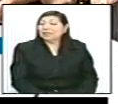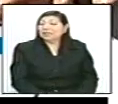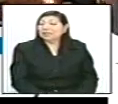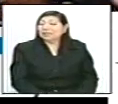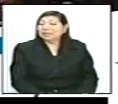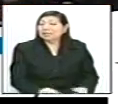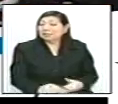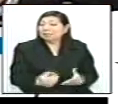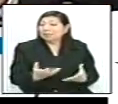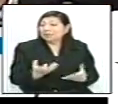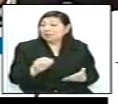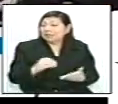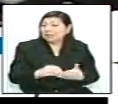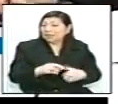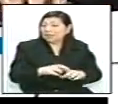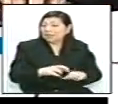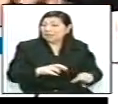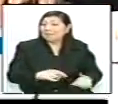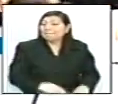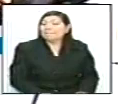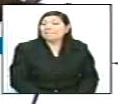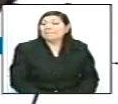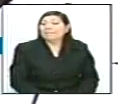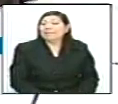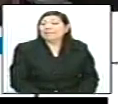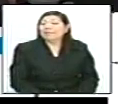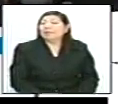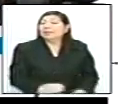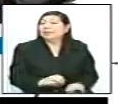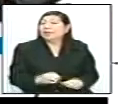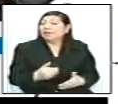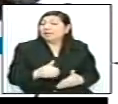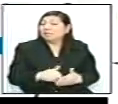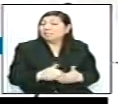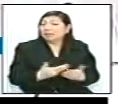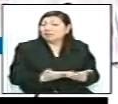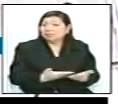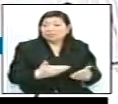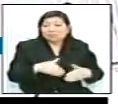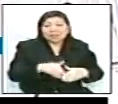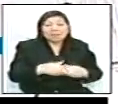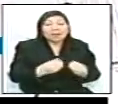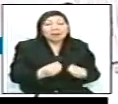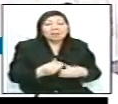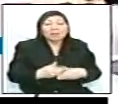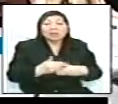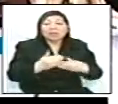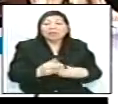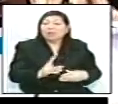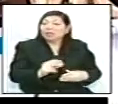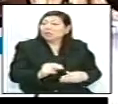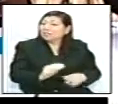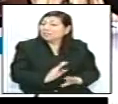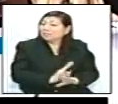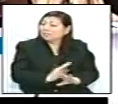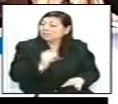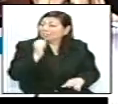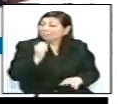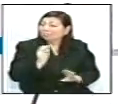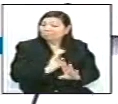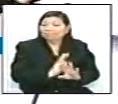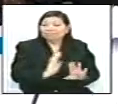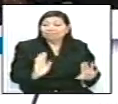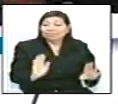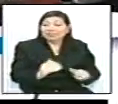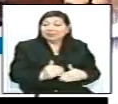mismo pedido que hicieron que pase al Pleno. Yo le pediría que se haga la votación, que este asunto se vaya al Pleno, porque los plazos no van a ganar.